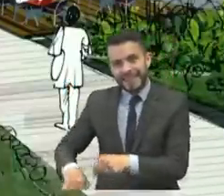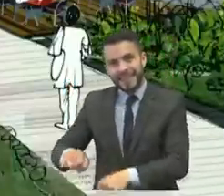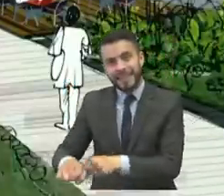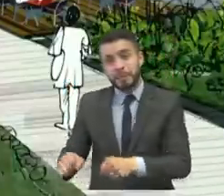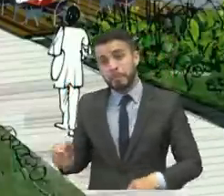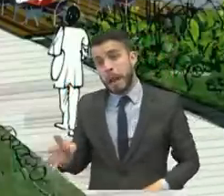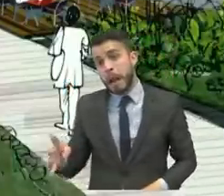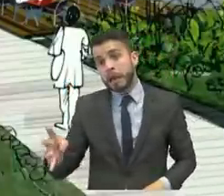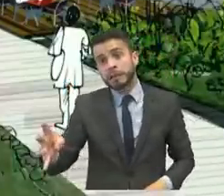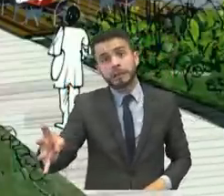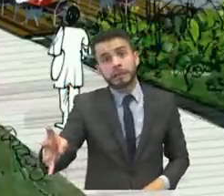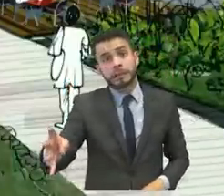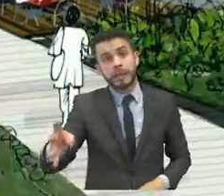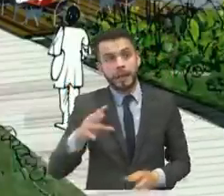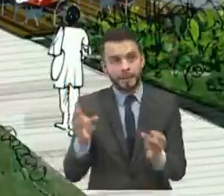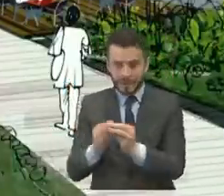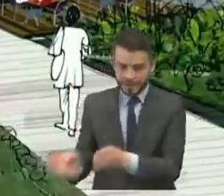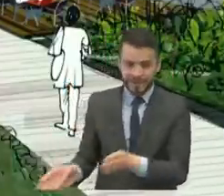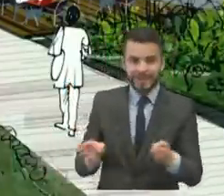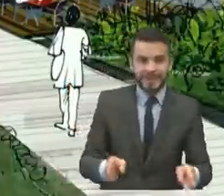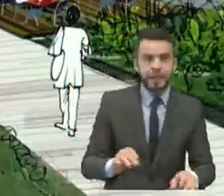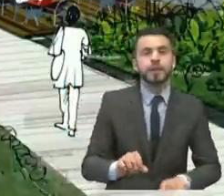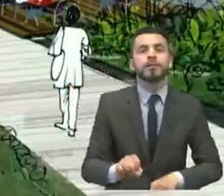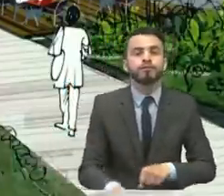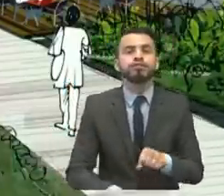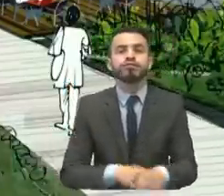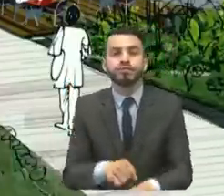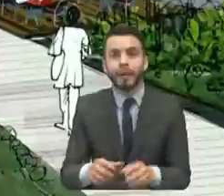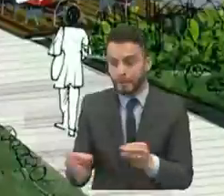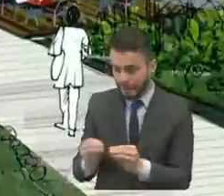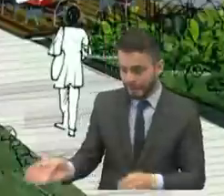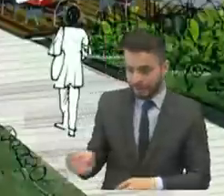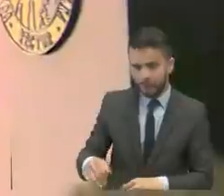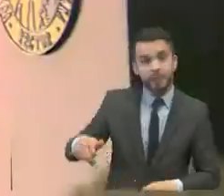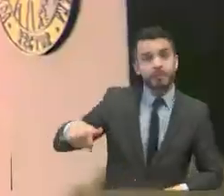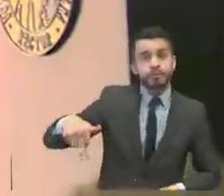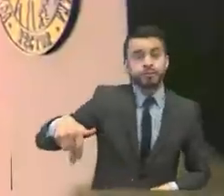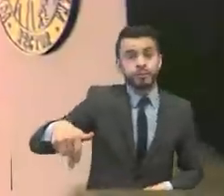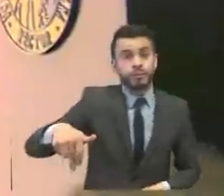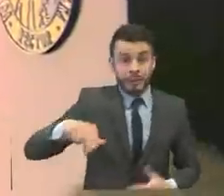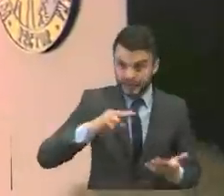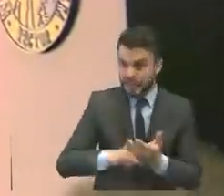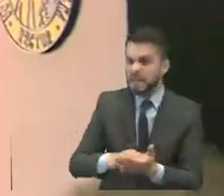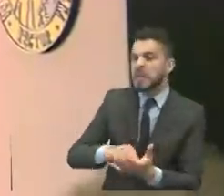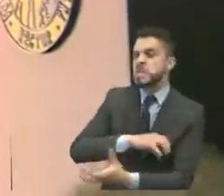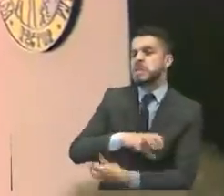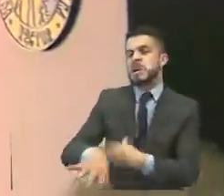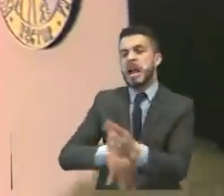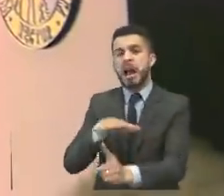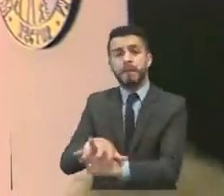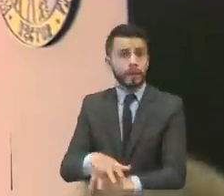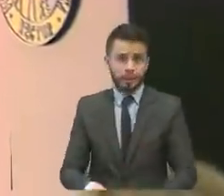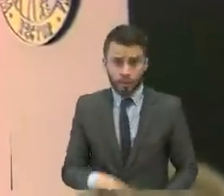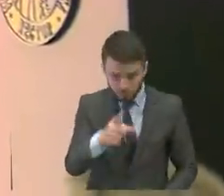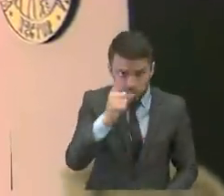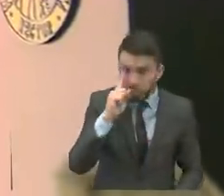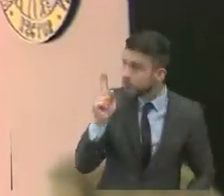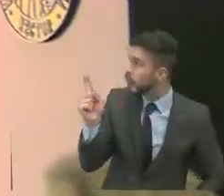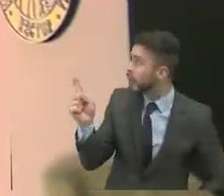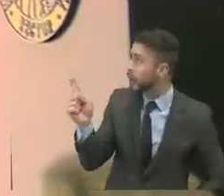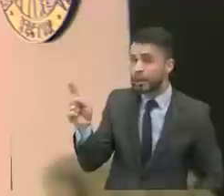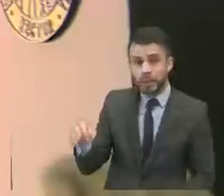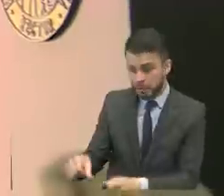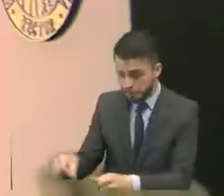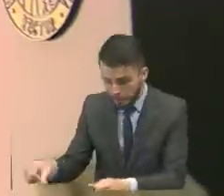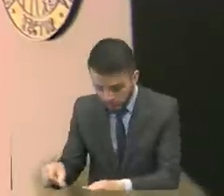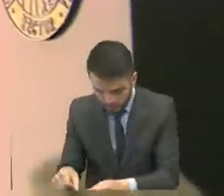va el ciclocarril. Entonces no estamos sacrificando nada. Donde lo midamos, en